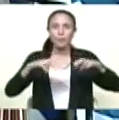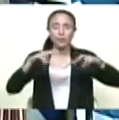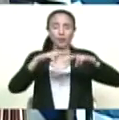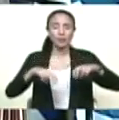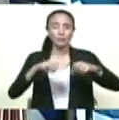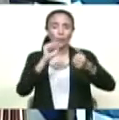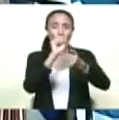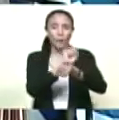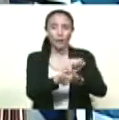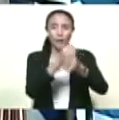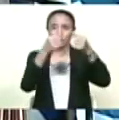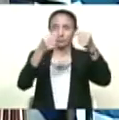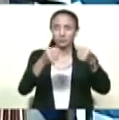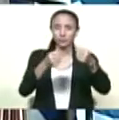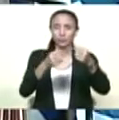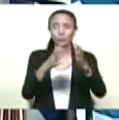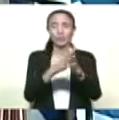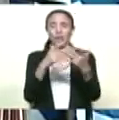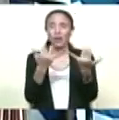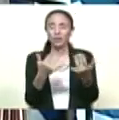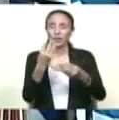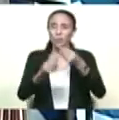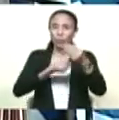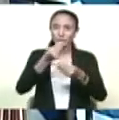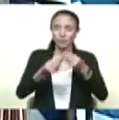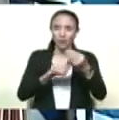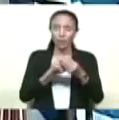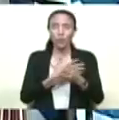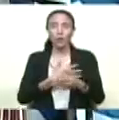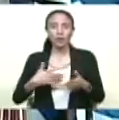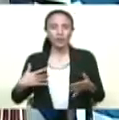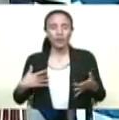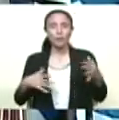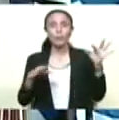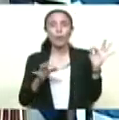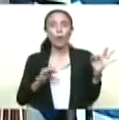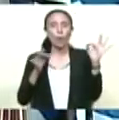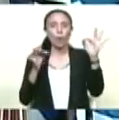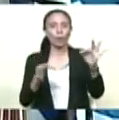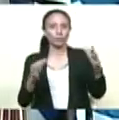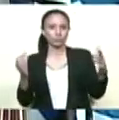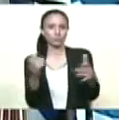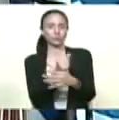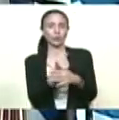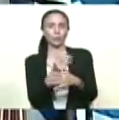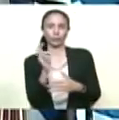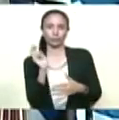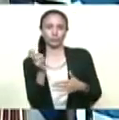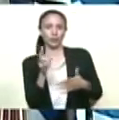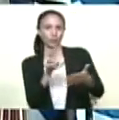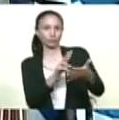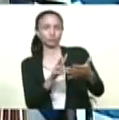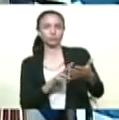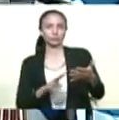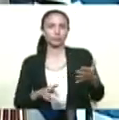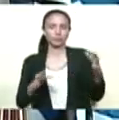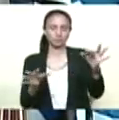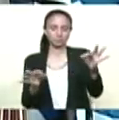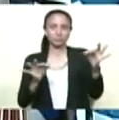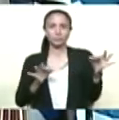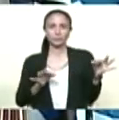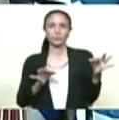que comenzó con el hallazgo de un documento a su primo hermano diego